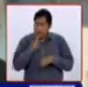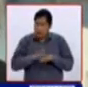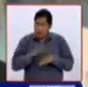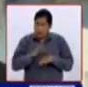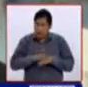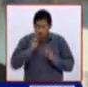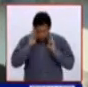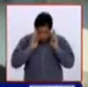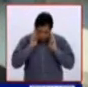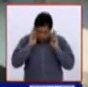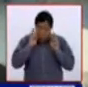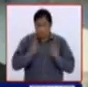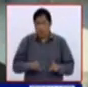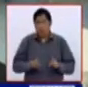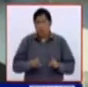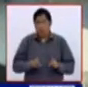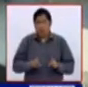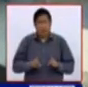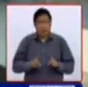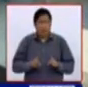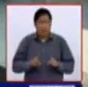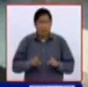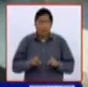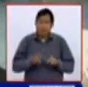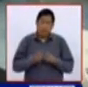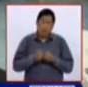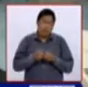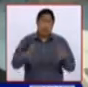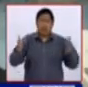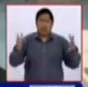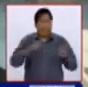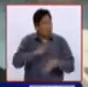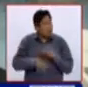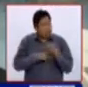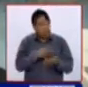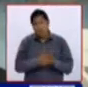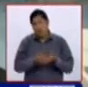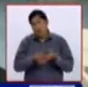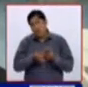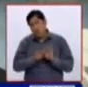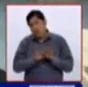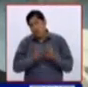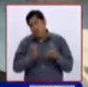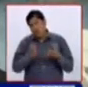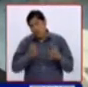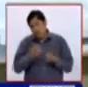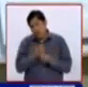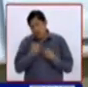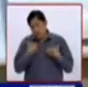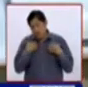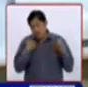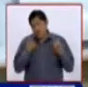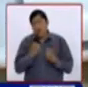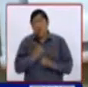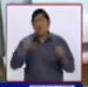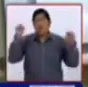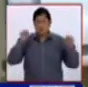llamar a reflexión a esta persona para que no la suelte, ¿no? Todo se arregla. La queremos a ella sana y salva.